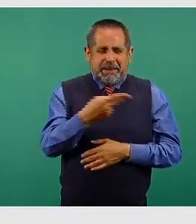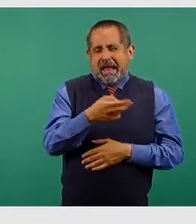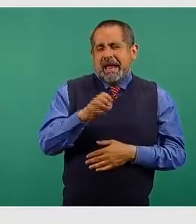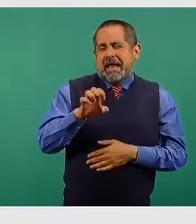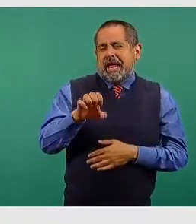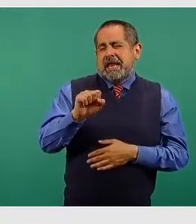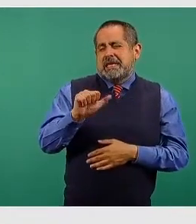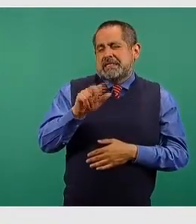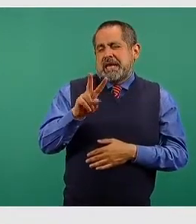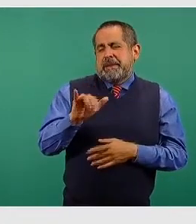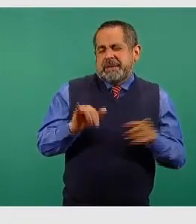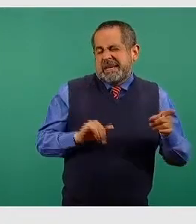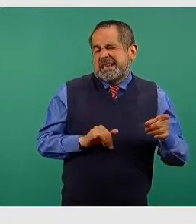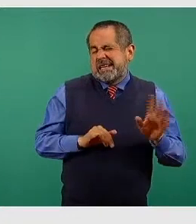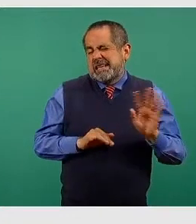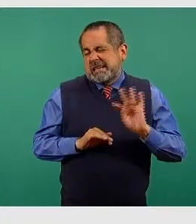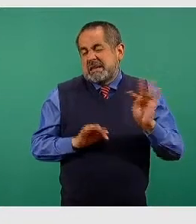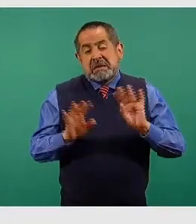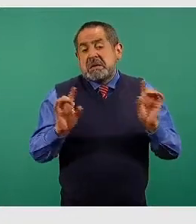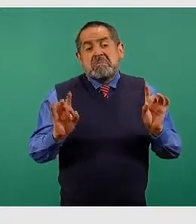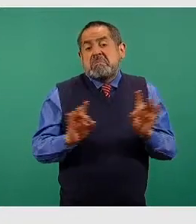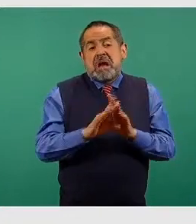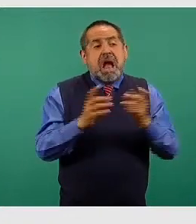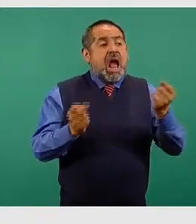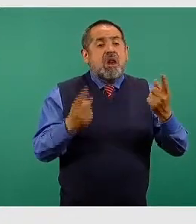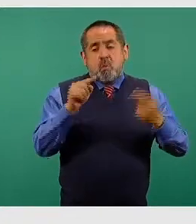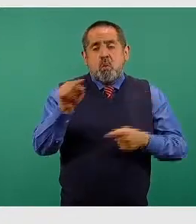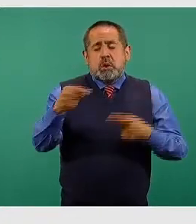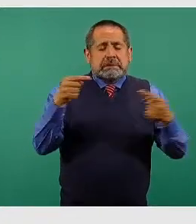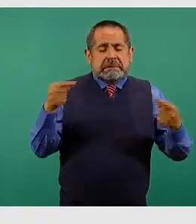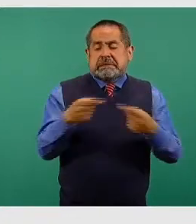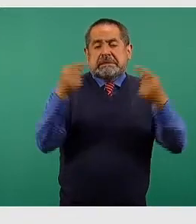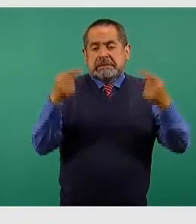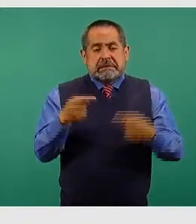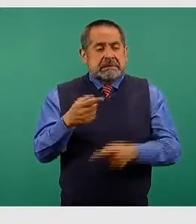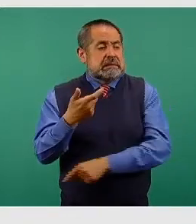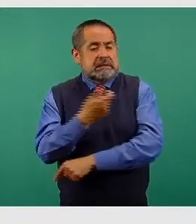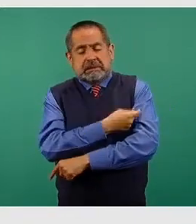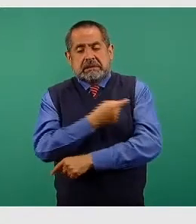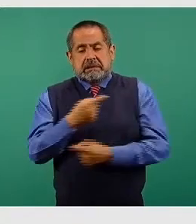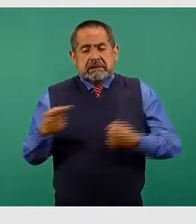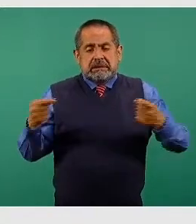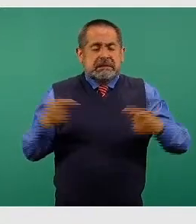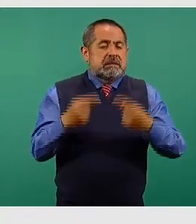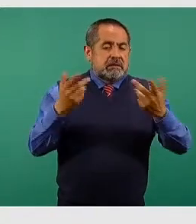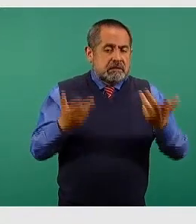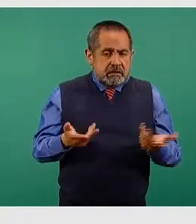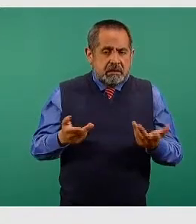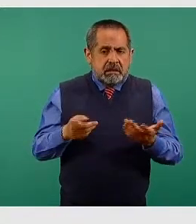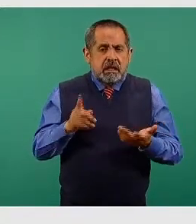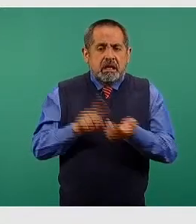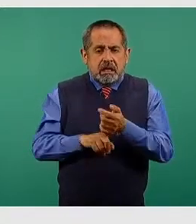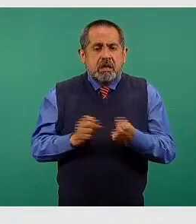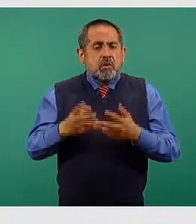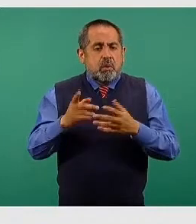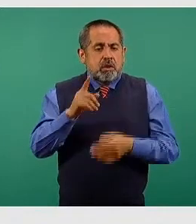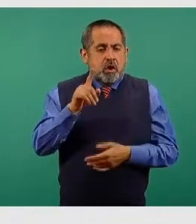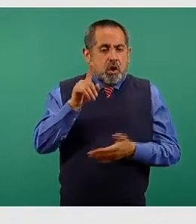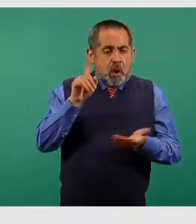que ocurren o pueden darse en relación a la aplicación de las diferentes vacunas. Al día de hoy serían